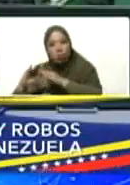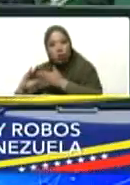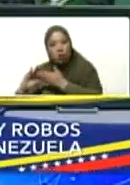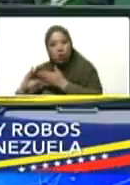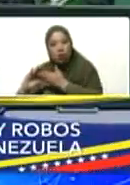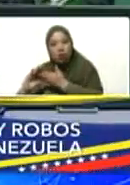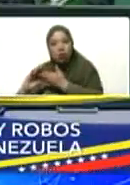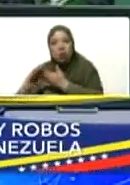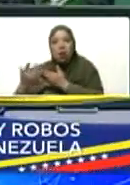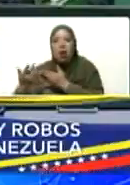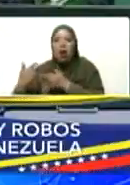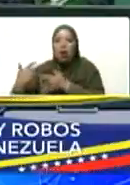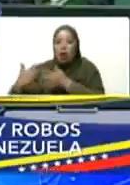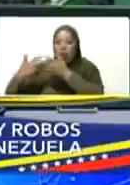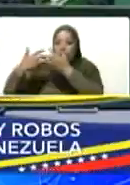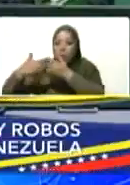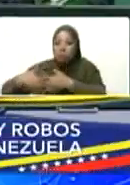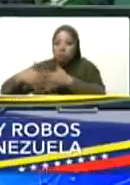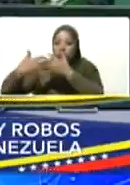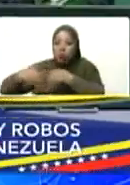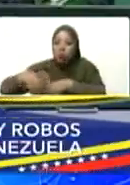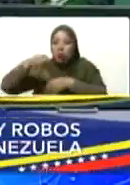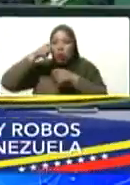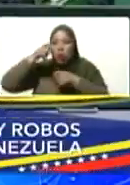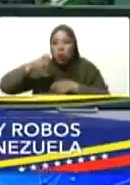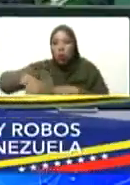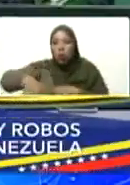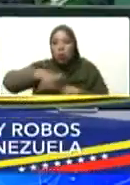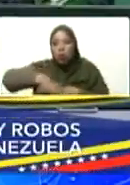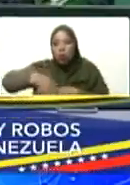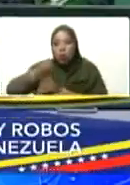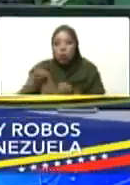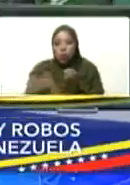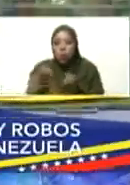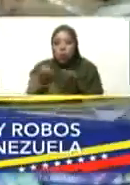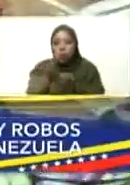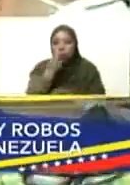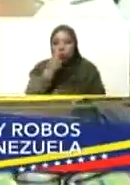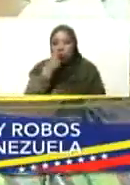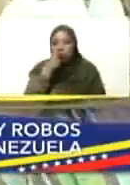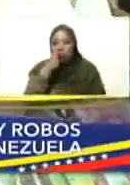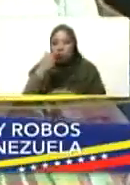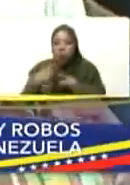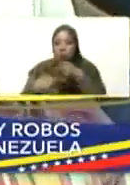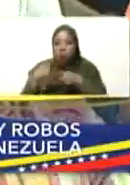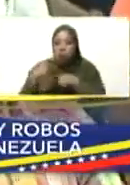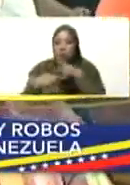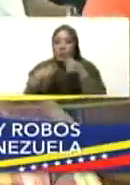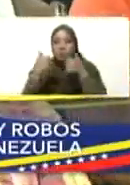quedó en pie la economía productiva del campo, la economía agrícola quedó en pie.